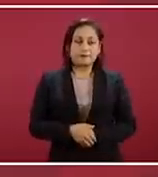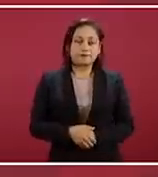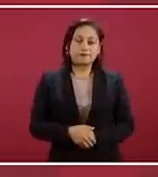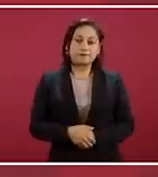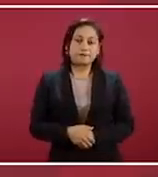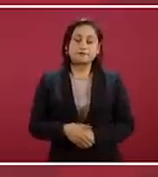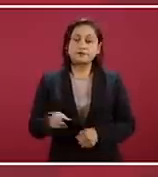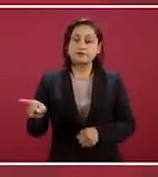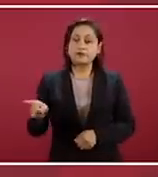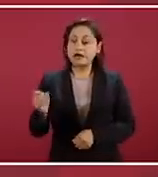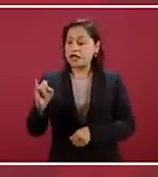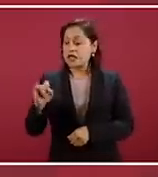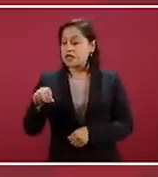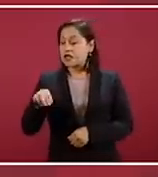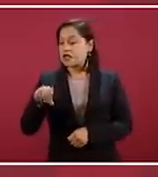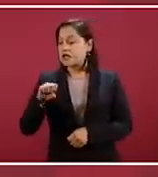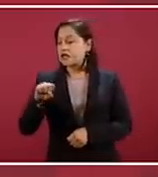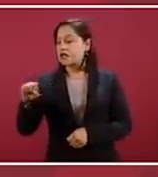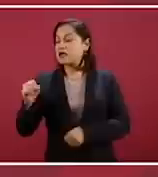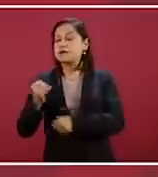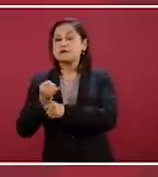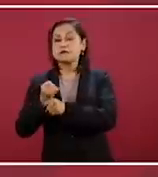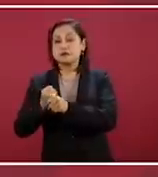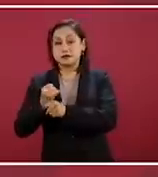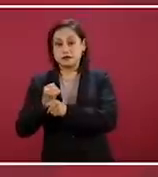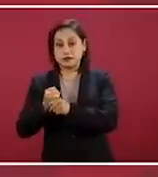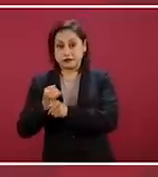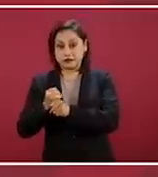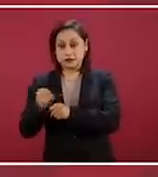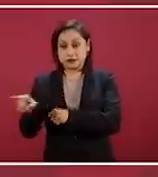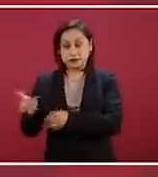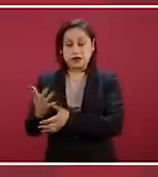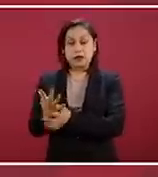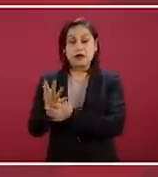IMSS, al Instituto Mexicano del Seguro Social,